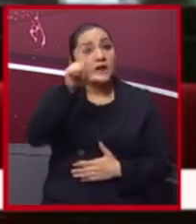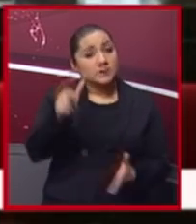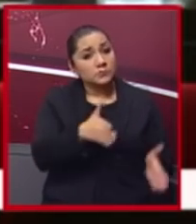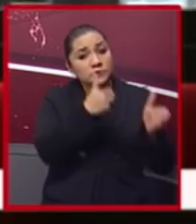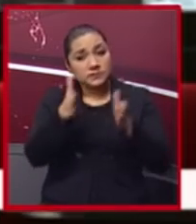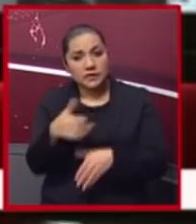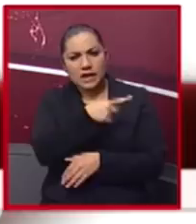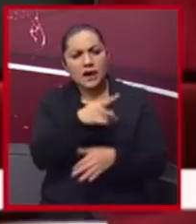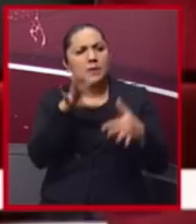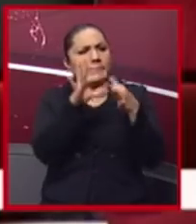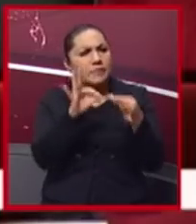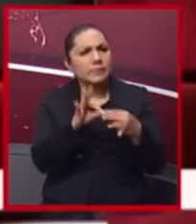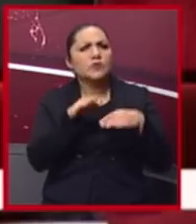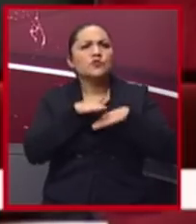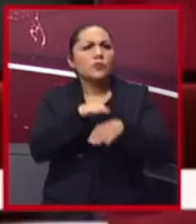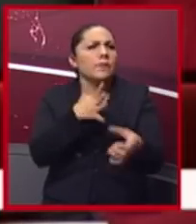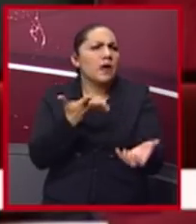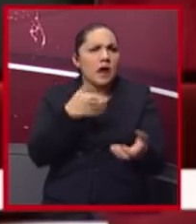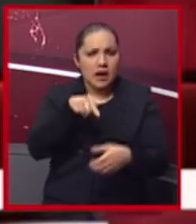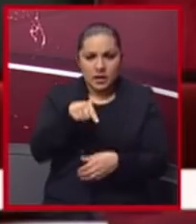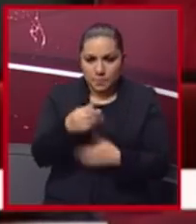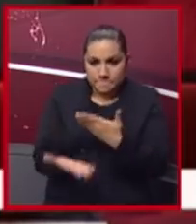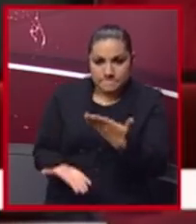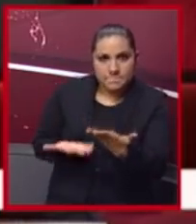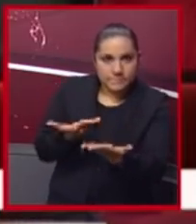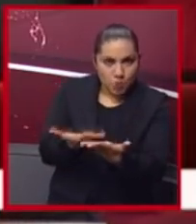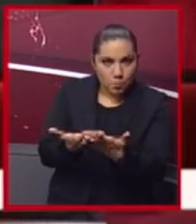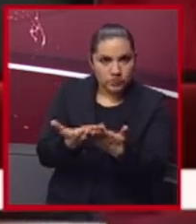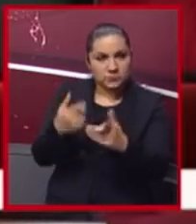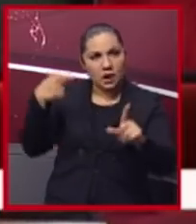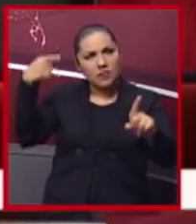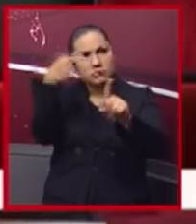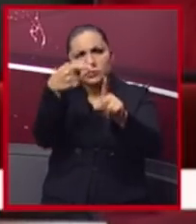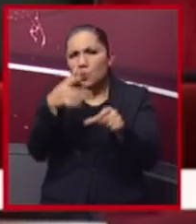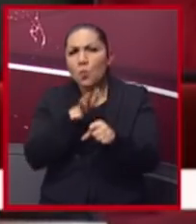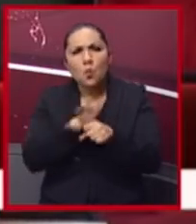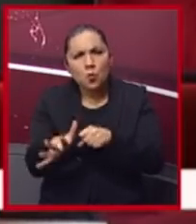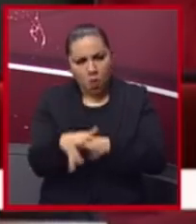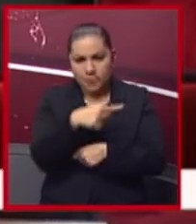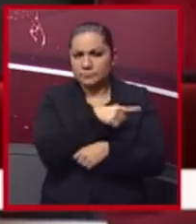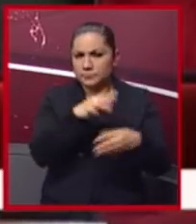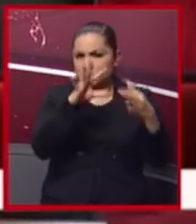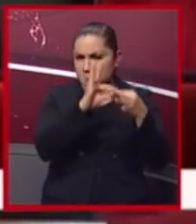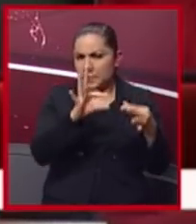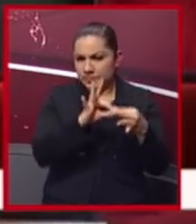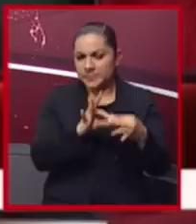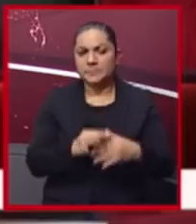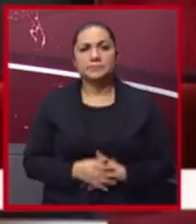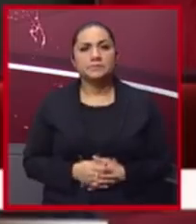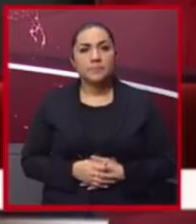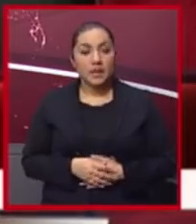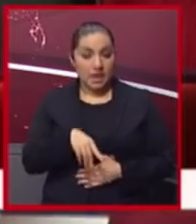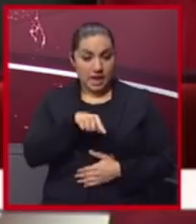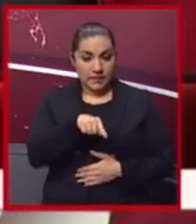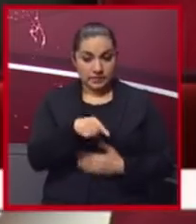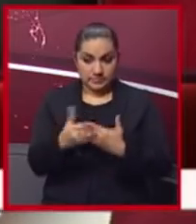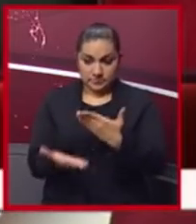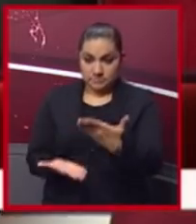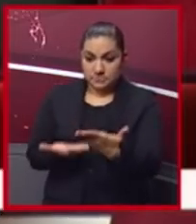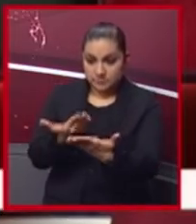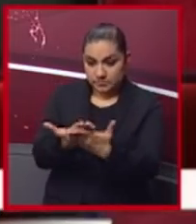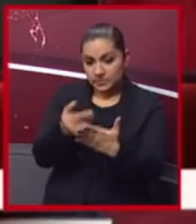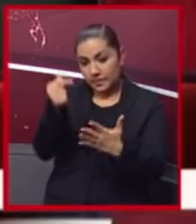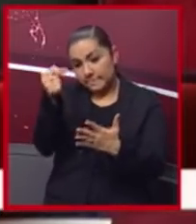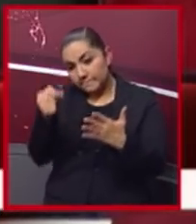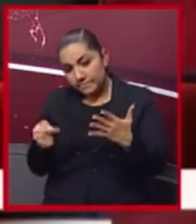esta propuesta. Este paquete refleja en primer término el compromiso absoluto con la disciplina